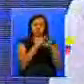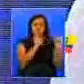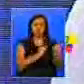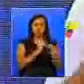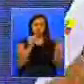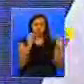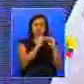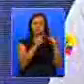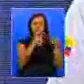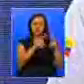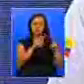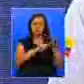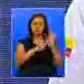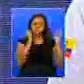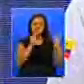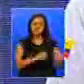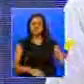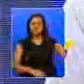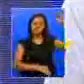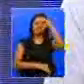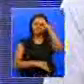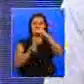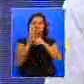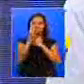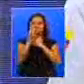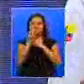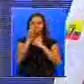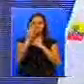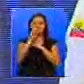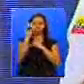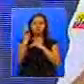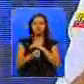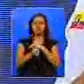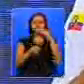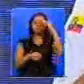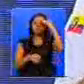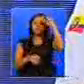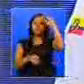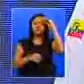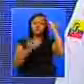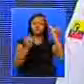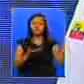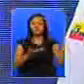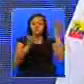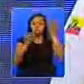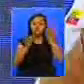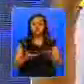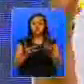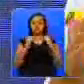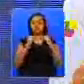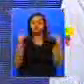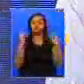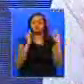intermedias podemos llegar hasta el 25% de industrialización. Cuba está planteando también llevar su nivel de